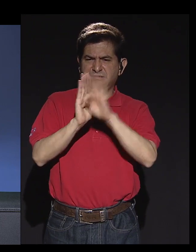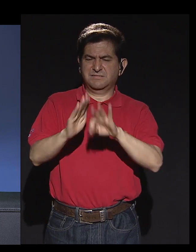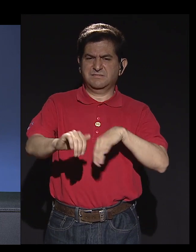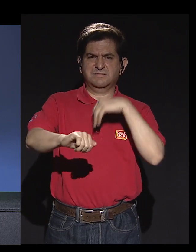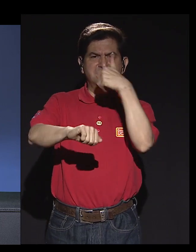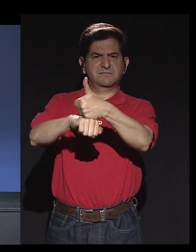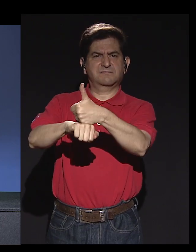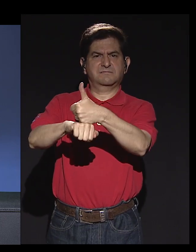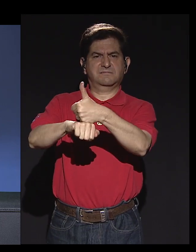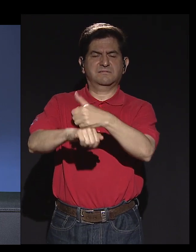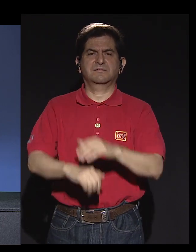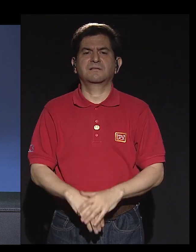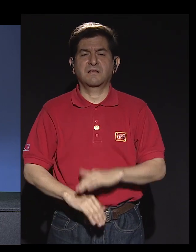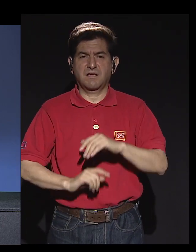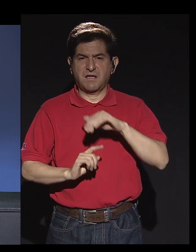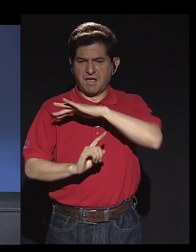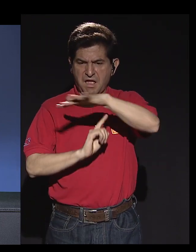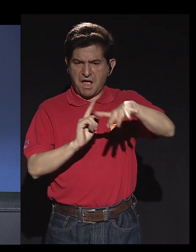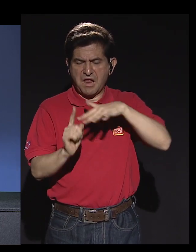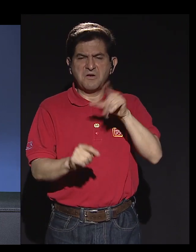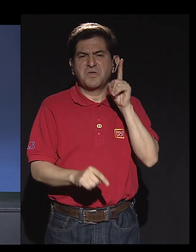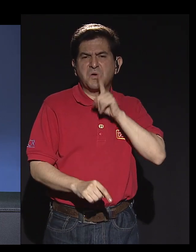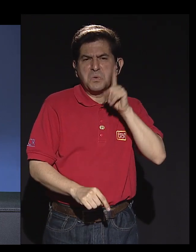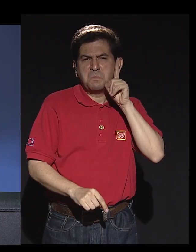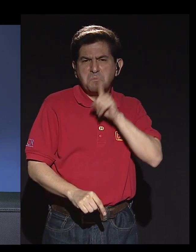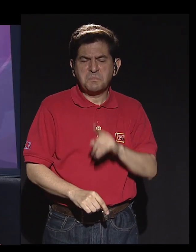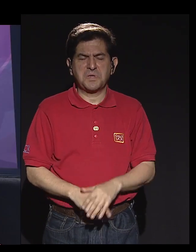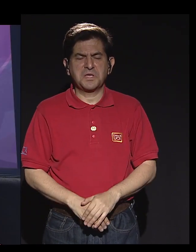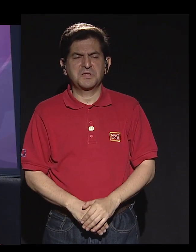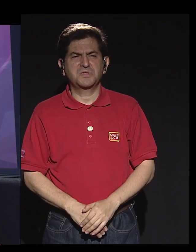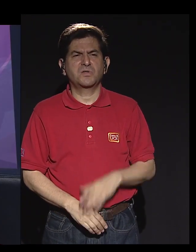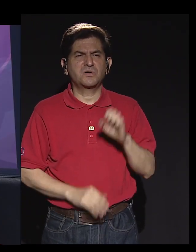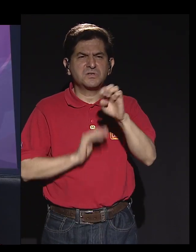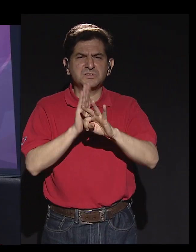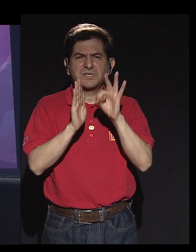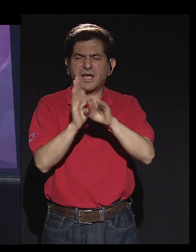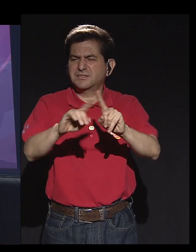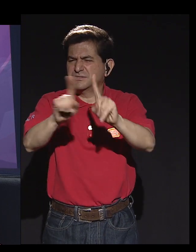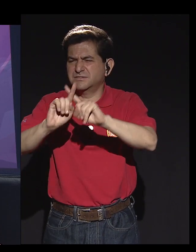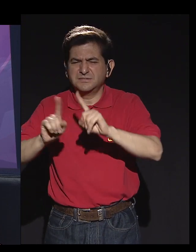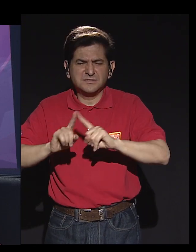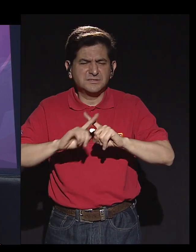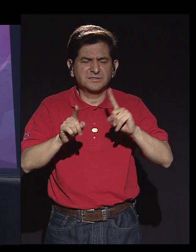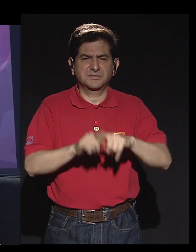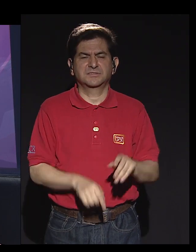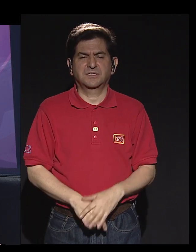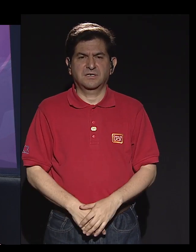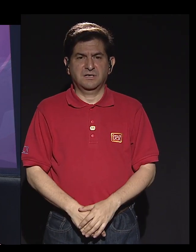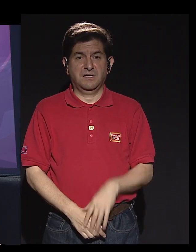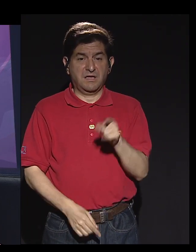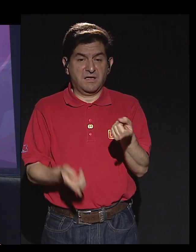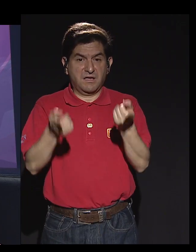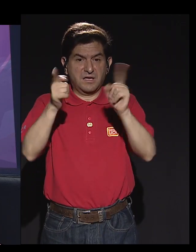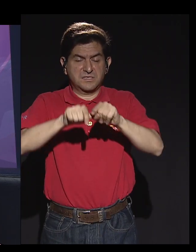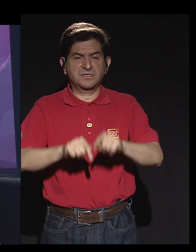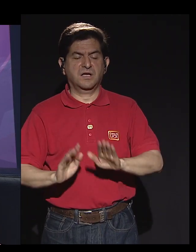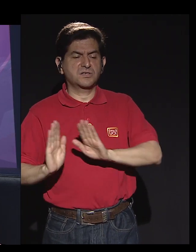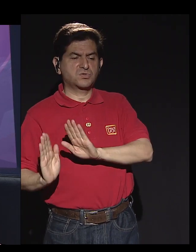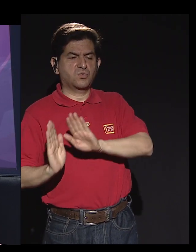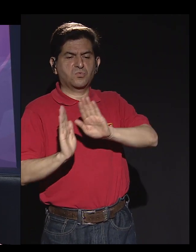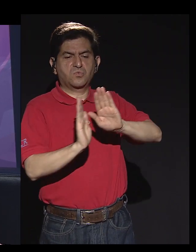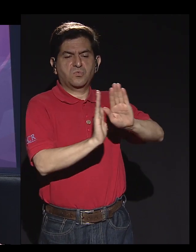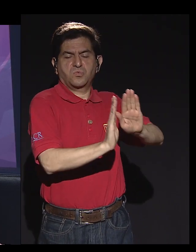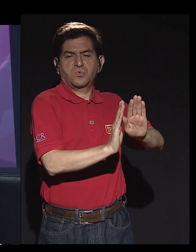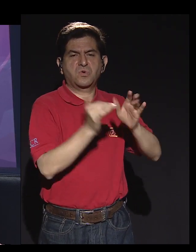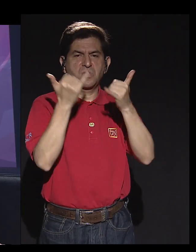estigmatizada, rodeada de muchos mitos, de muchos estereotipos, que la hacen que quede